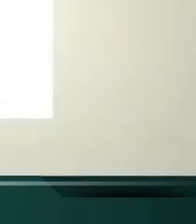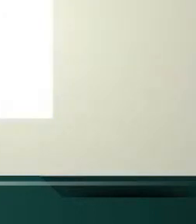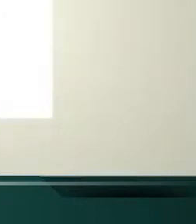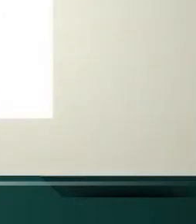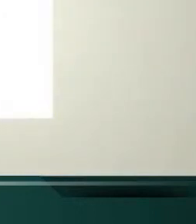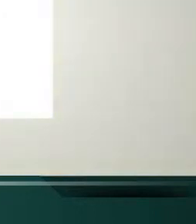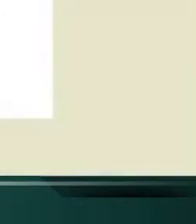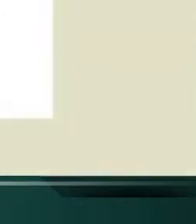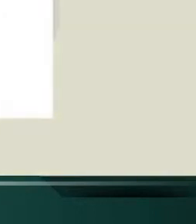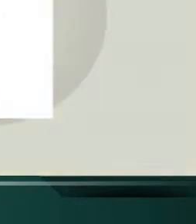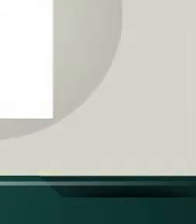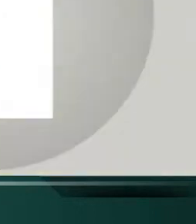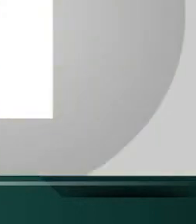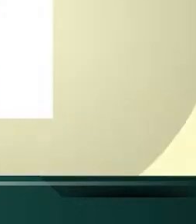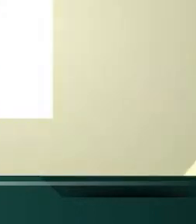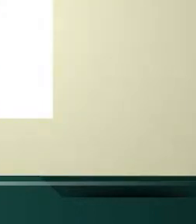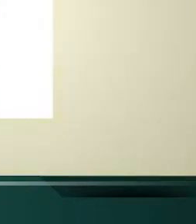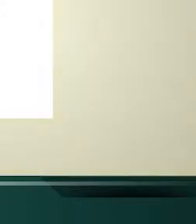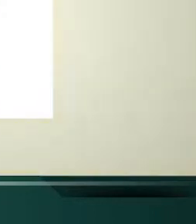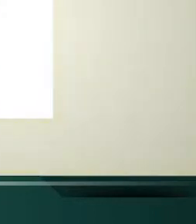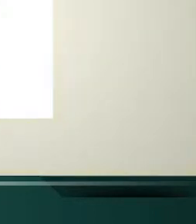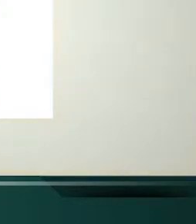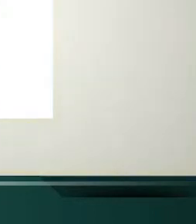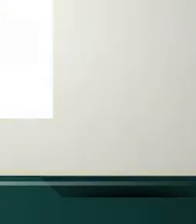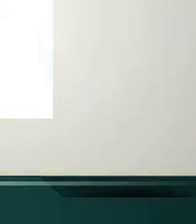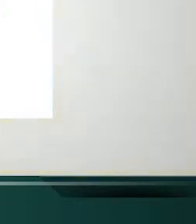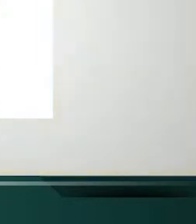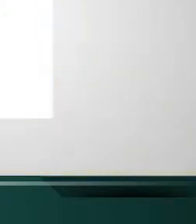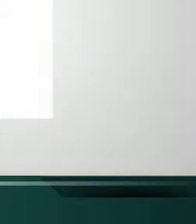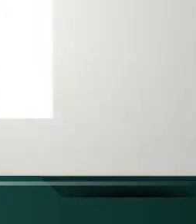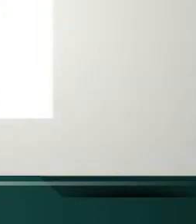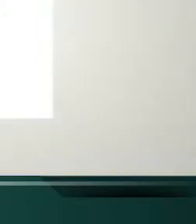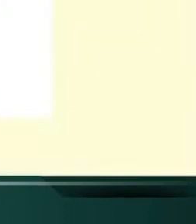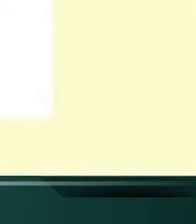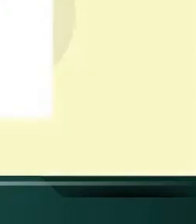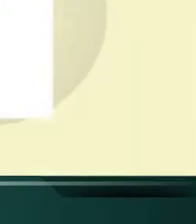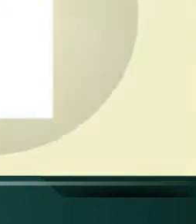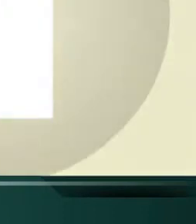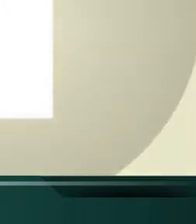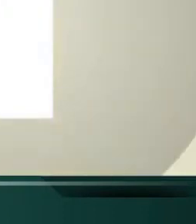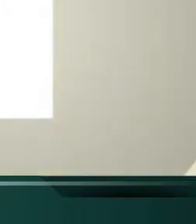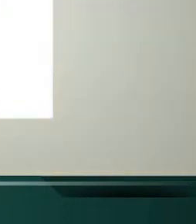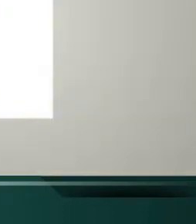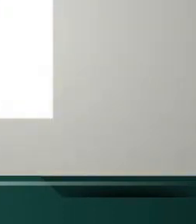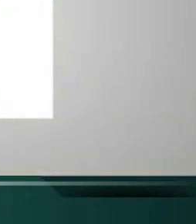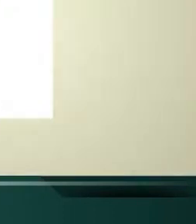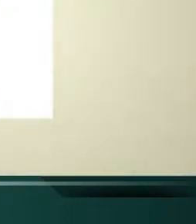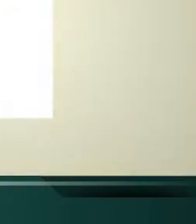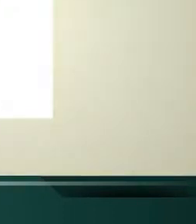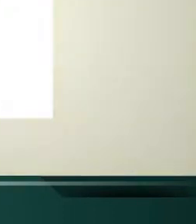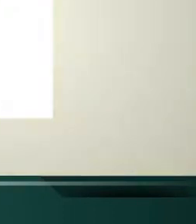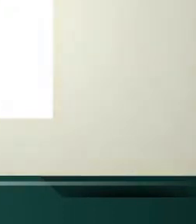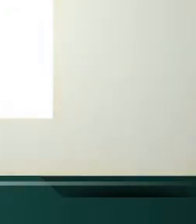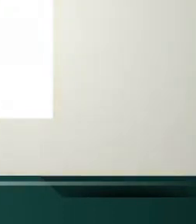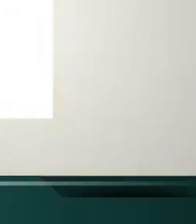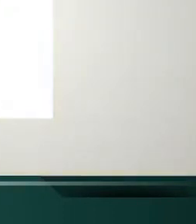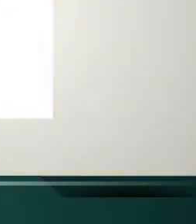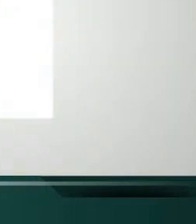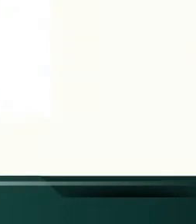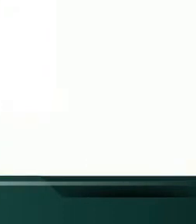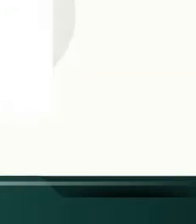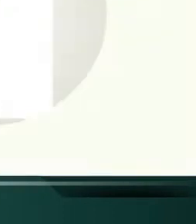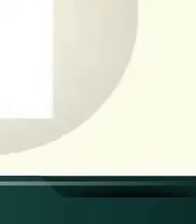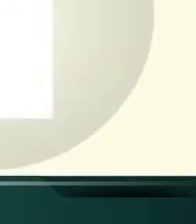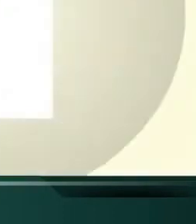Trámite o Servicio, selecciona Reembolsos a que se refiere el 13º, fracción